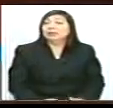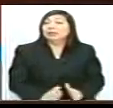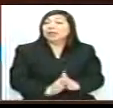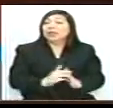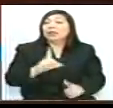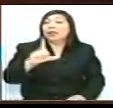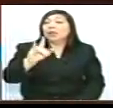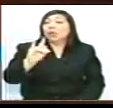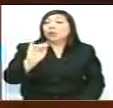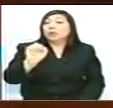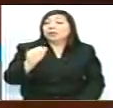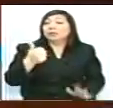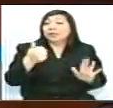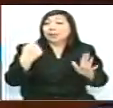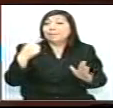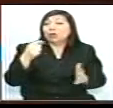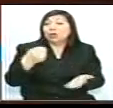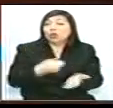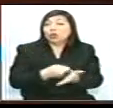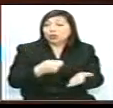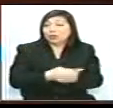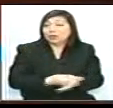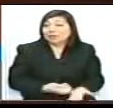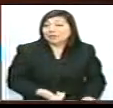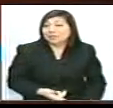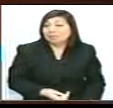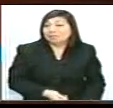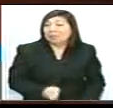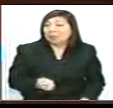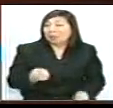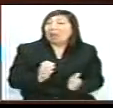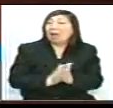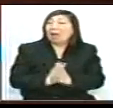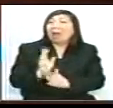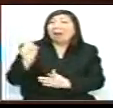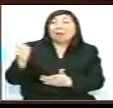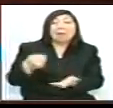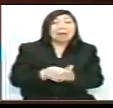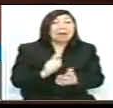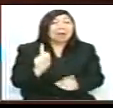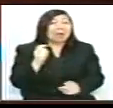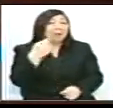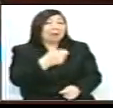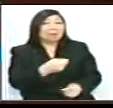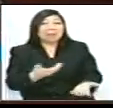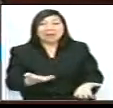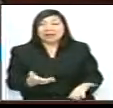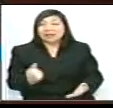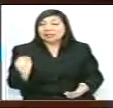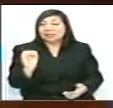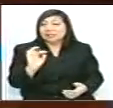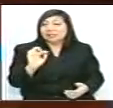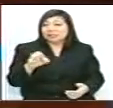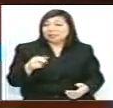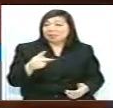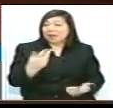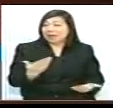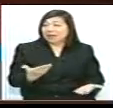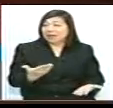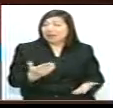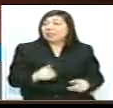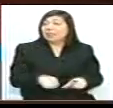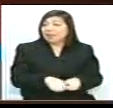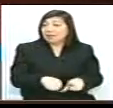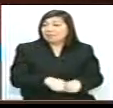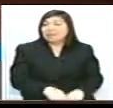que tiene multas por más de 6 millones de soles? ¿Se le va a beneficiar a la minera Sipán, que tiene